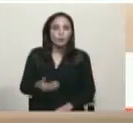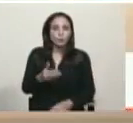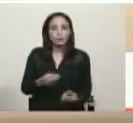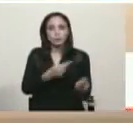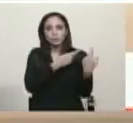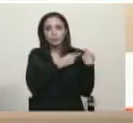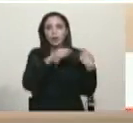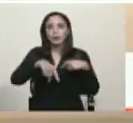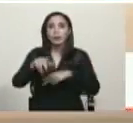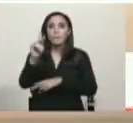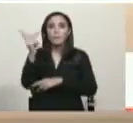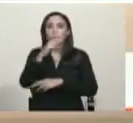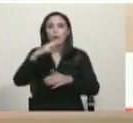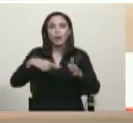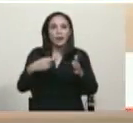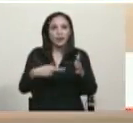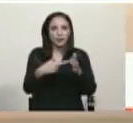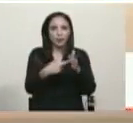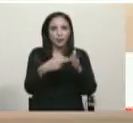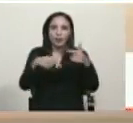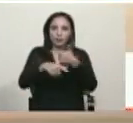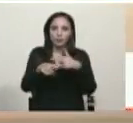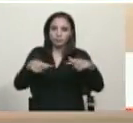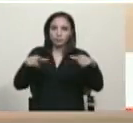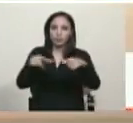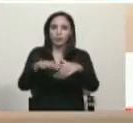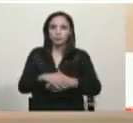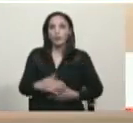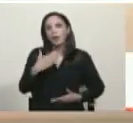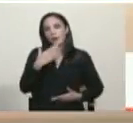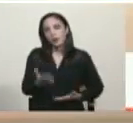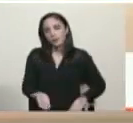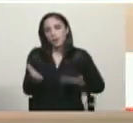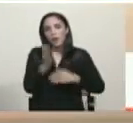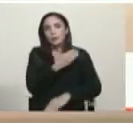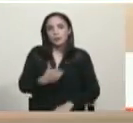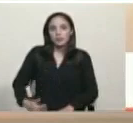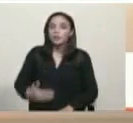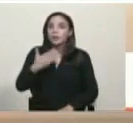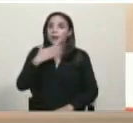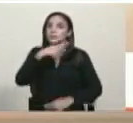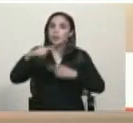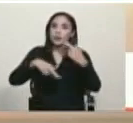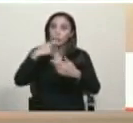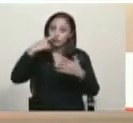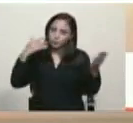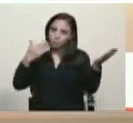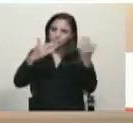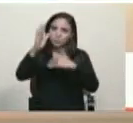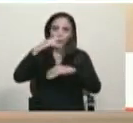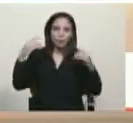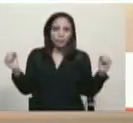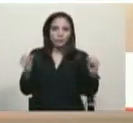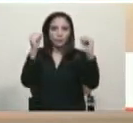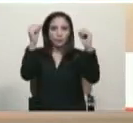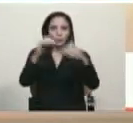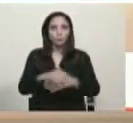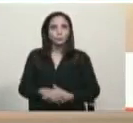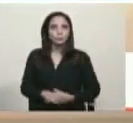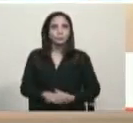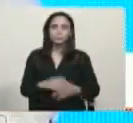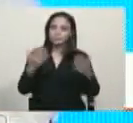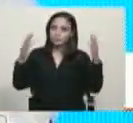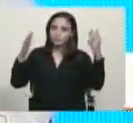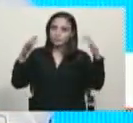la parroquia El Recreo, puntualmente Sarría. Muchas gracias, gracias presidente, gracias revolución. Seguimos luchando y seguimos venciendo. Bueno, gran aplauso